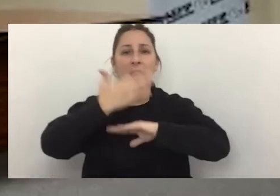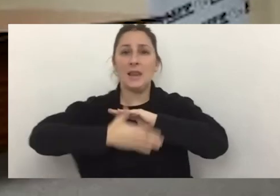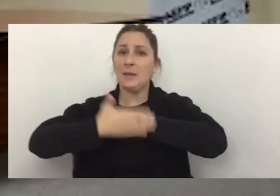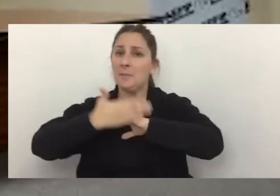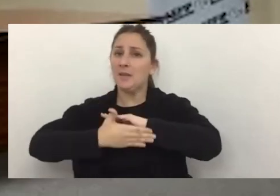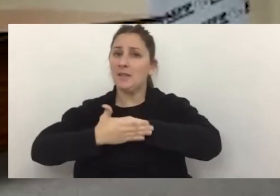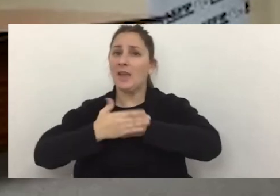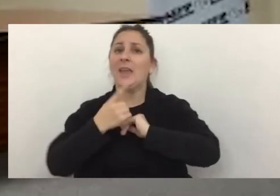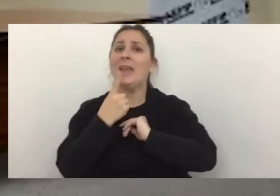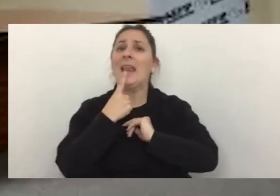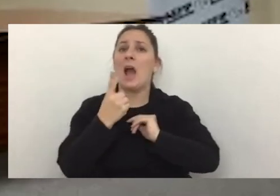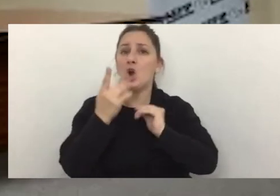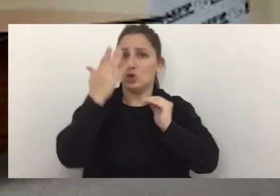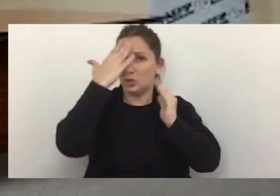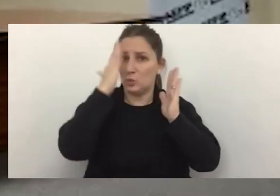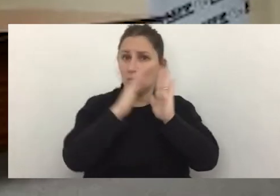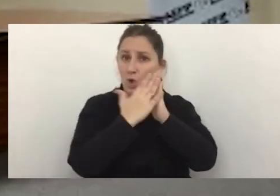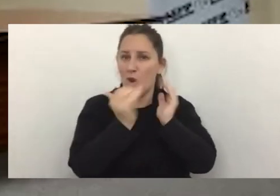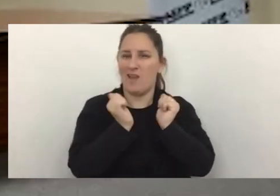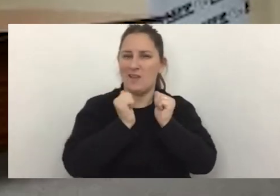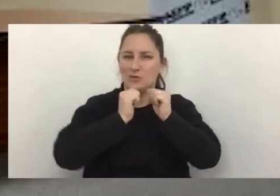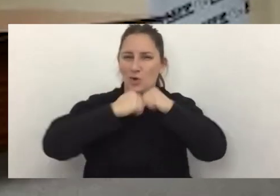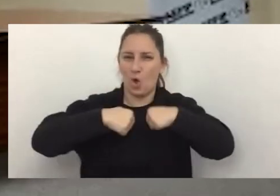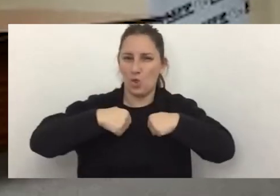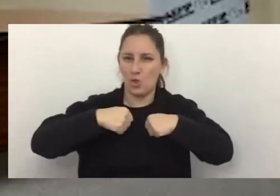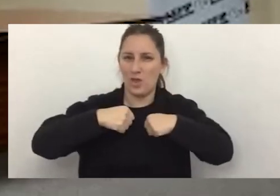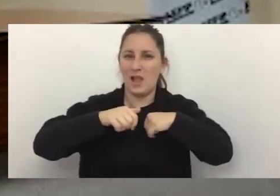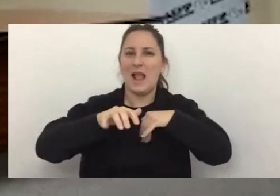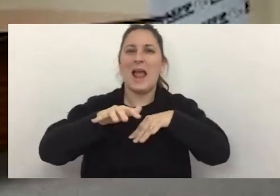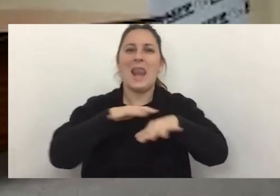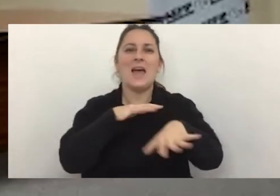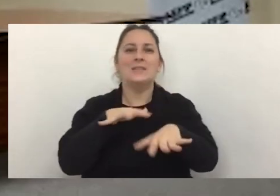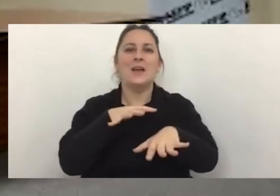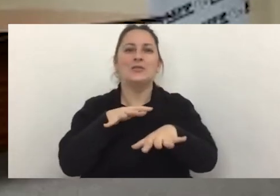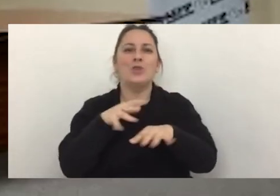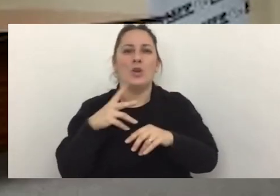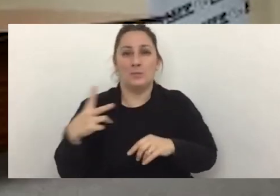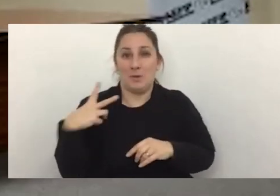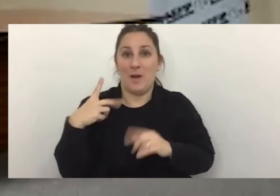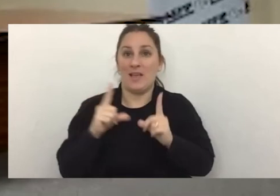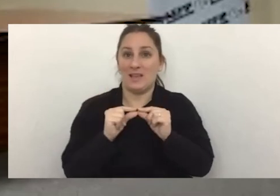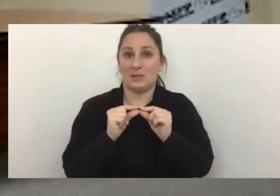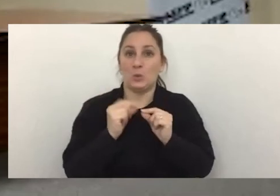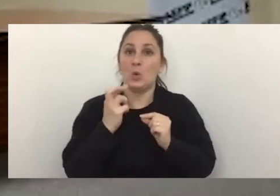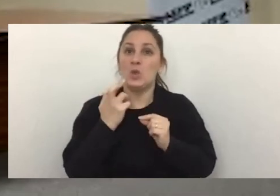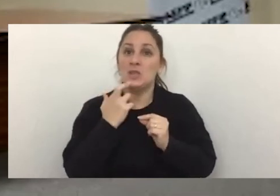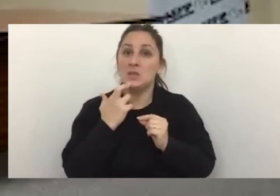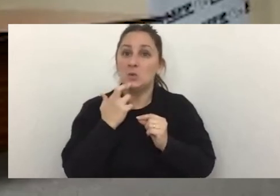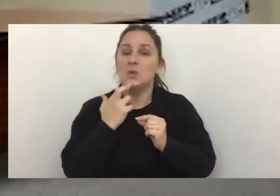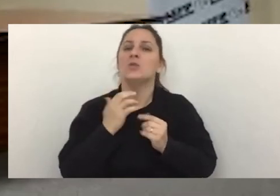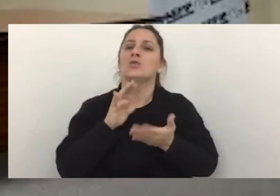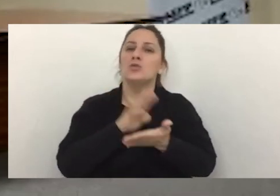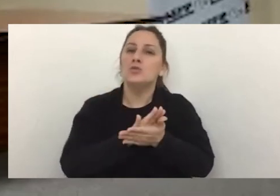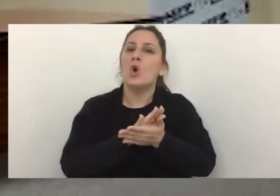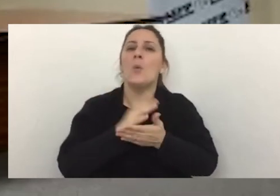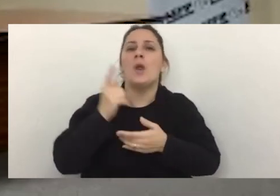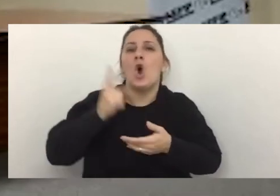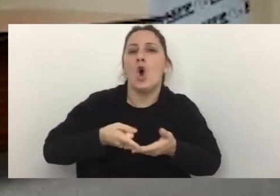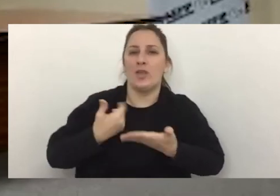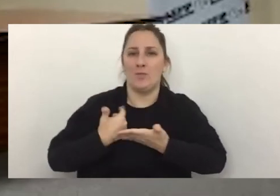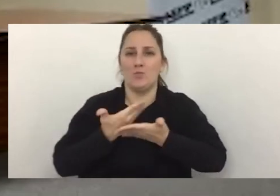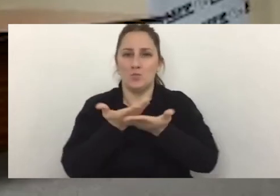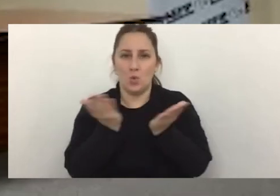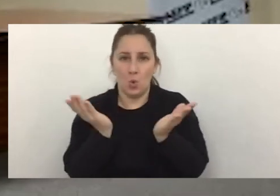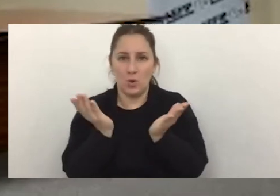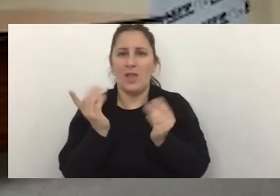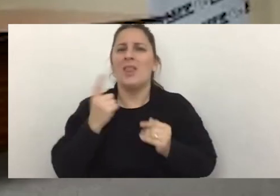puesto. Porque las acciones privadas, artículo 19, están sometidas al orden público. Cuando decimos